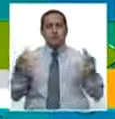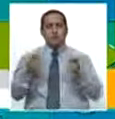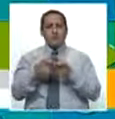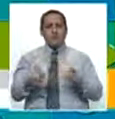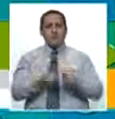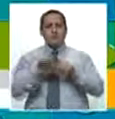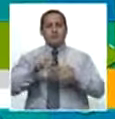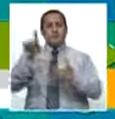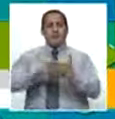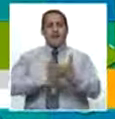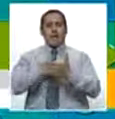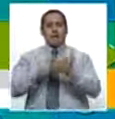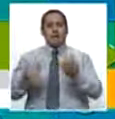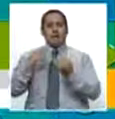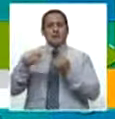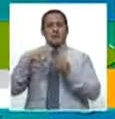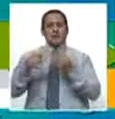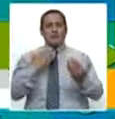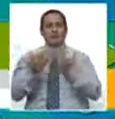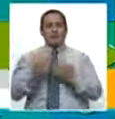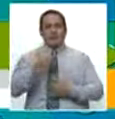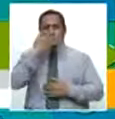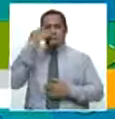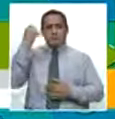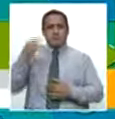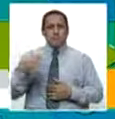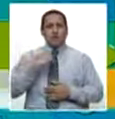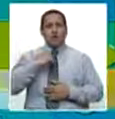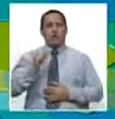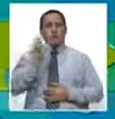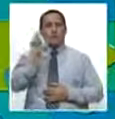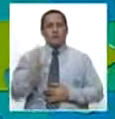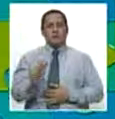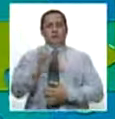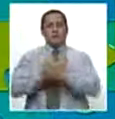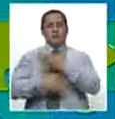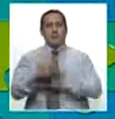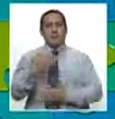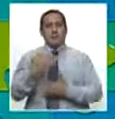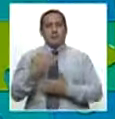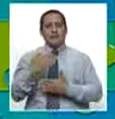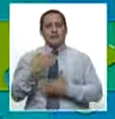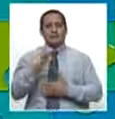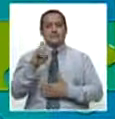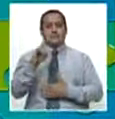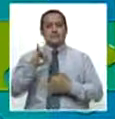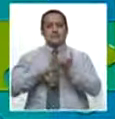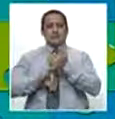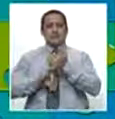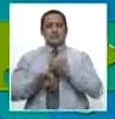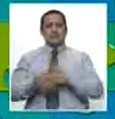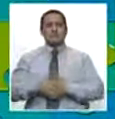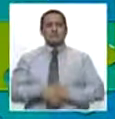Comité para la Eliminación de Todas las Formas de Discriminación contra las Personas con Discapacidad, CEDIS.